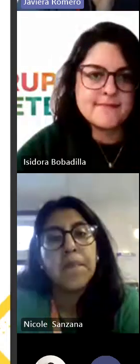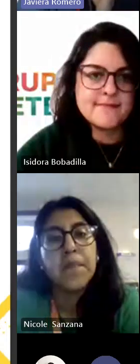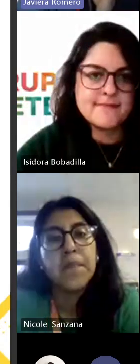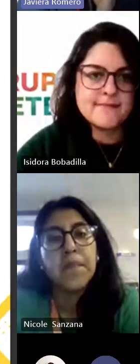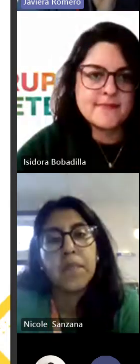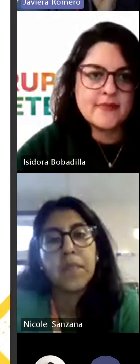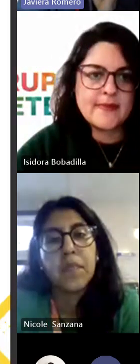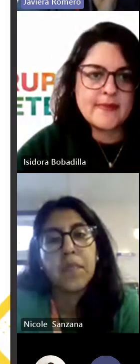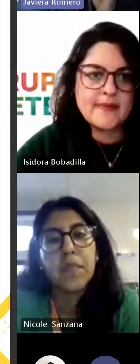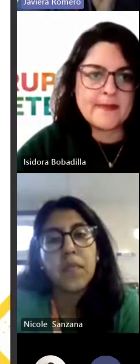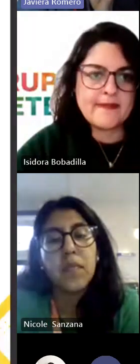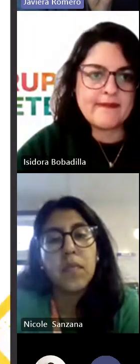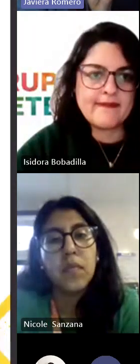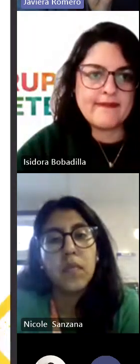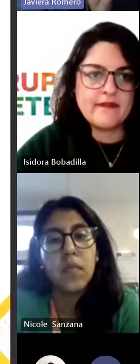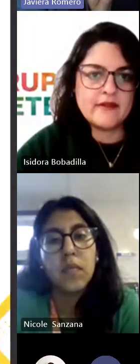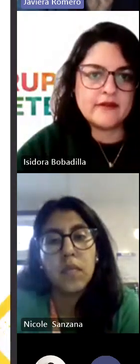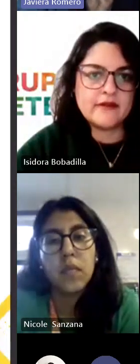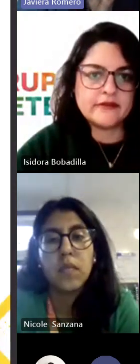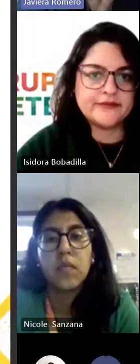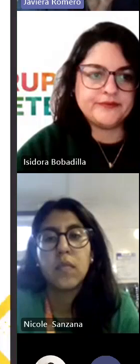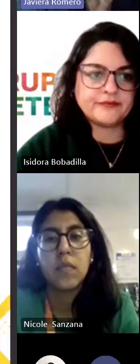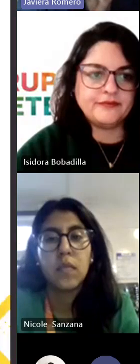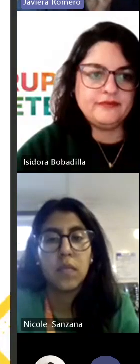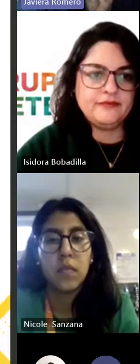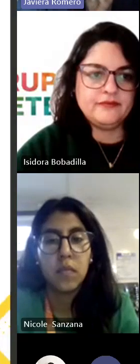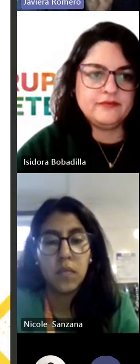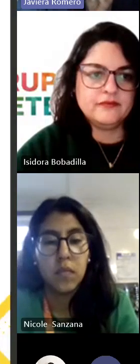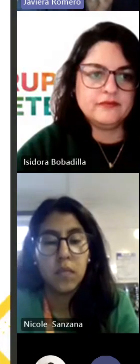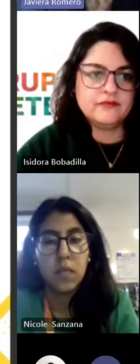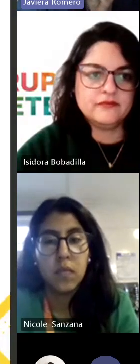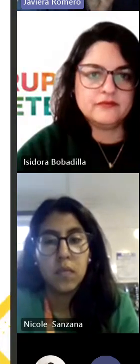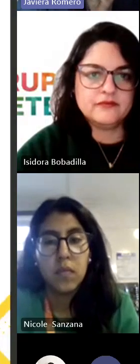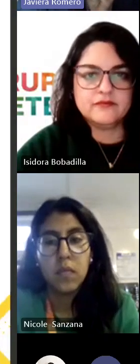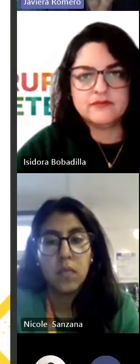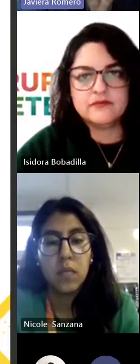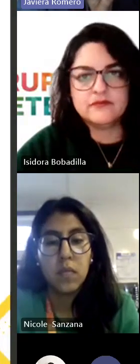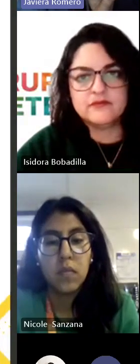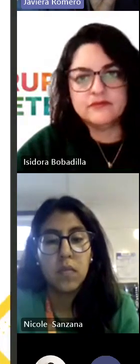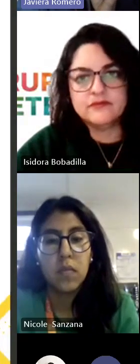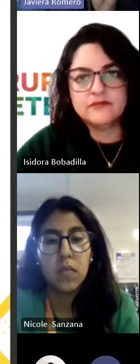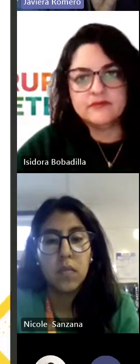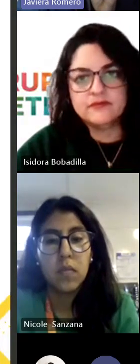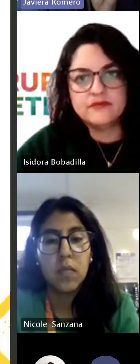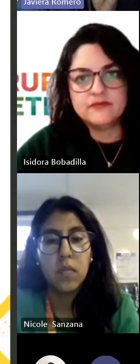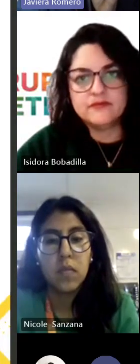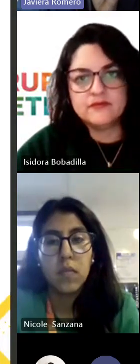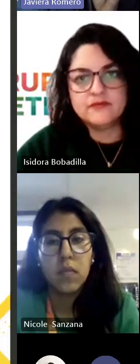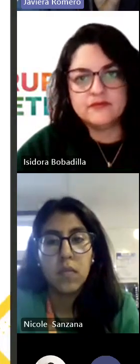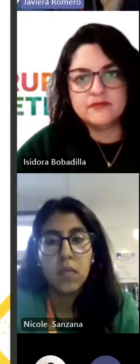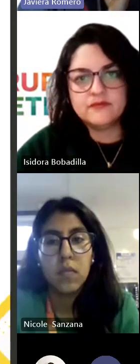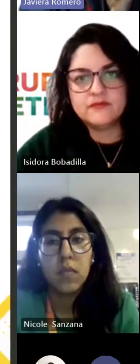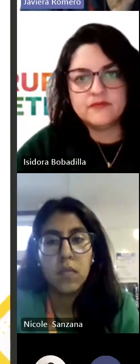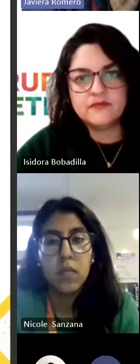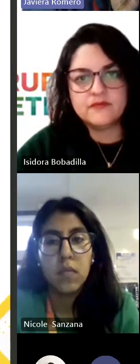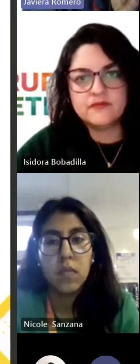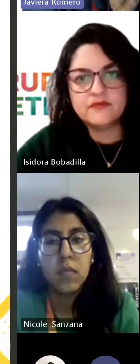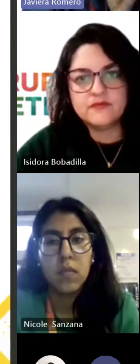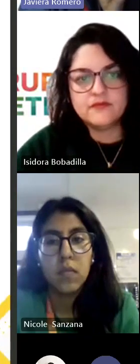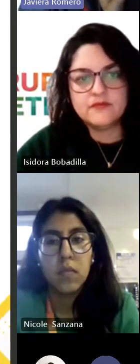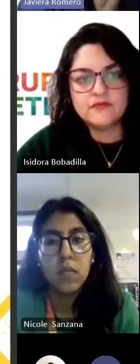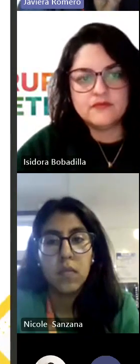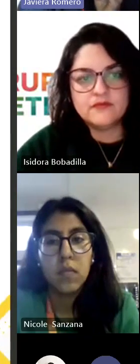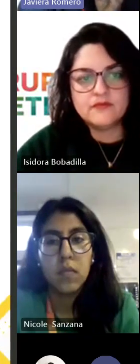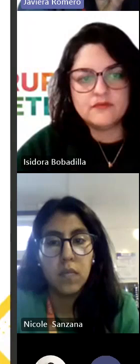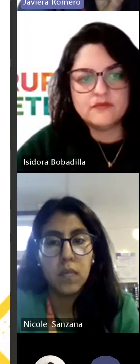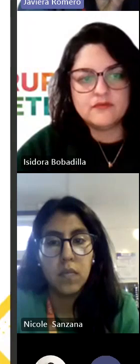uno inmediatamente piensa en los periodos de prueba, por ejemplo, evaluaciones, uno también piensa en los cambios de